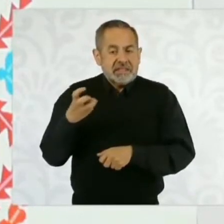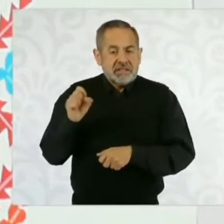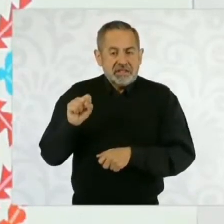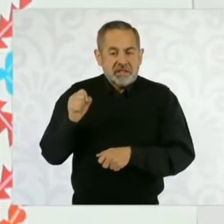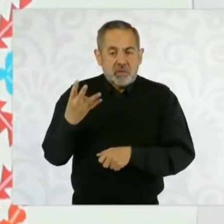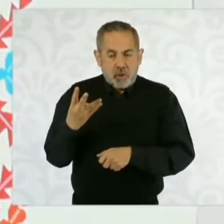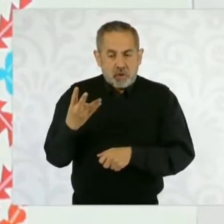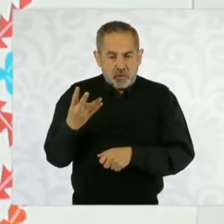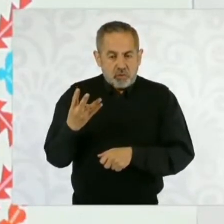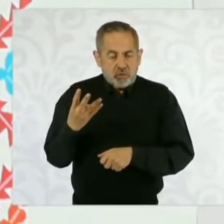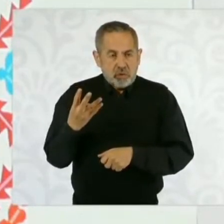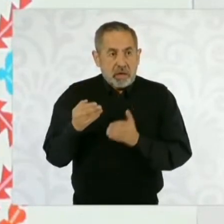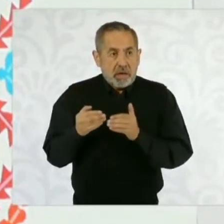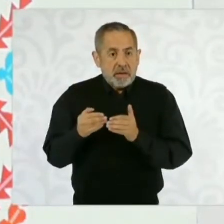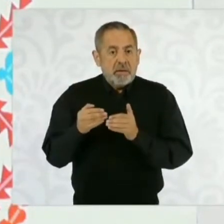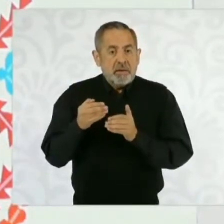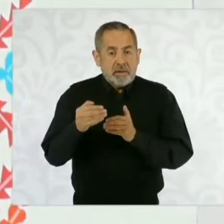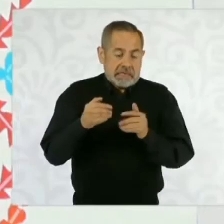8,364, pasa de